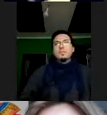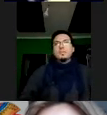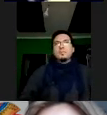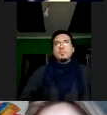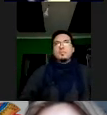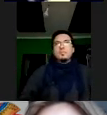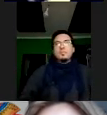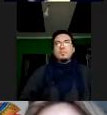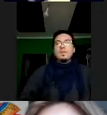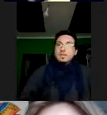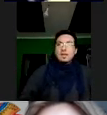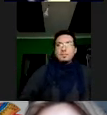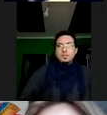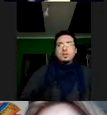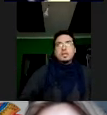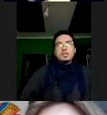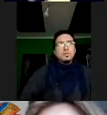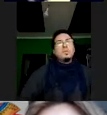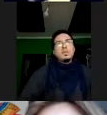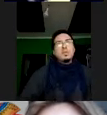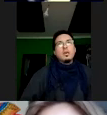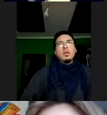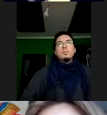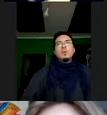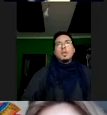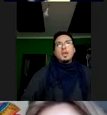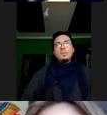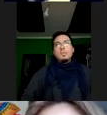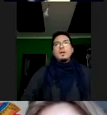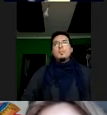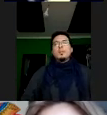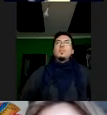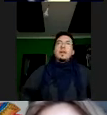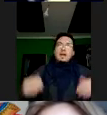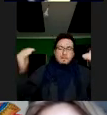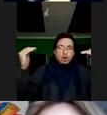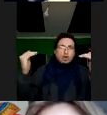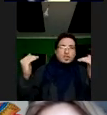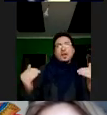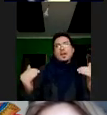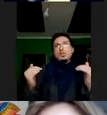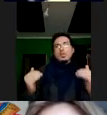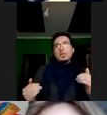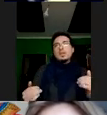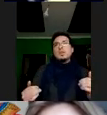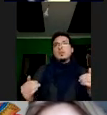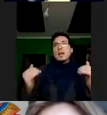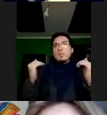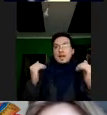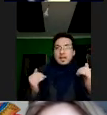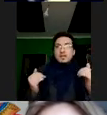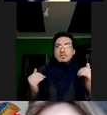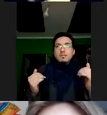habitación. Y esa es la respuesta correcta, justamente. ¿Por qué? Porque para conocer la altura, chiquillos,